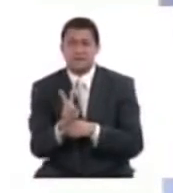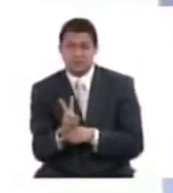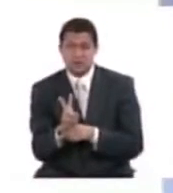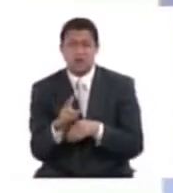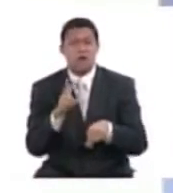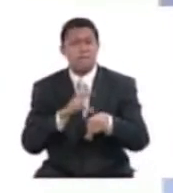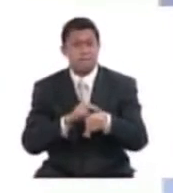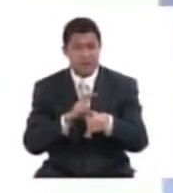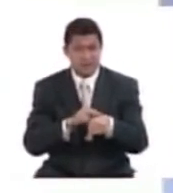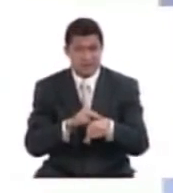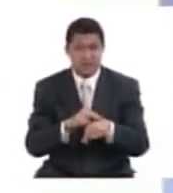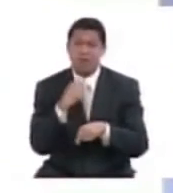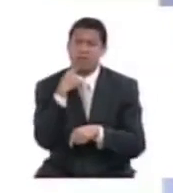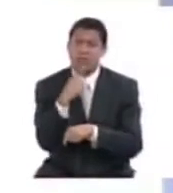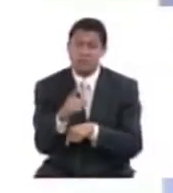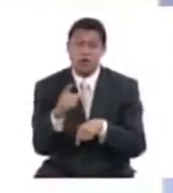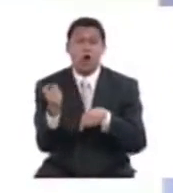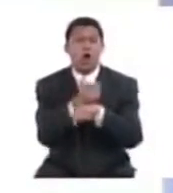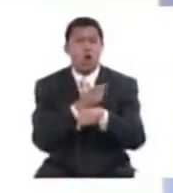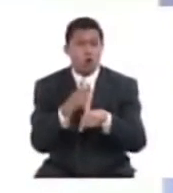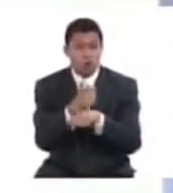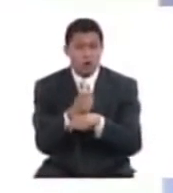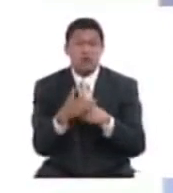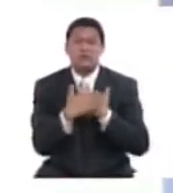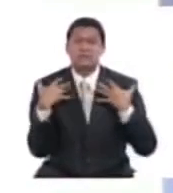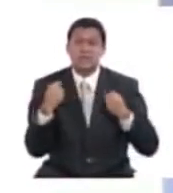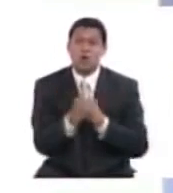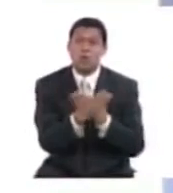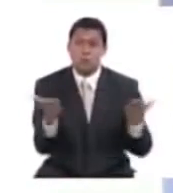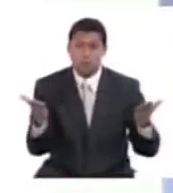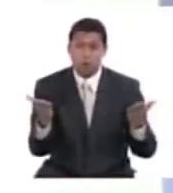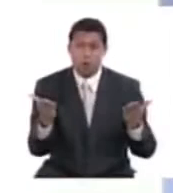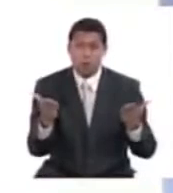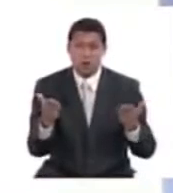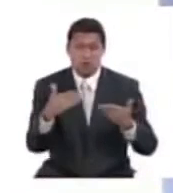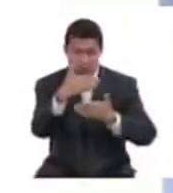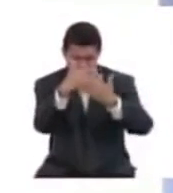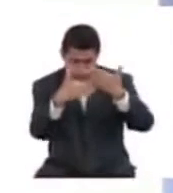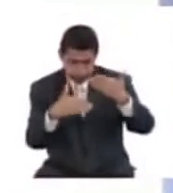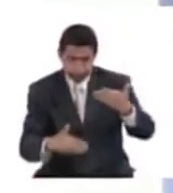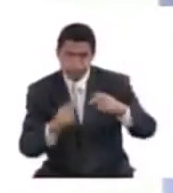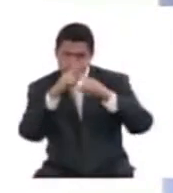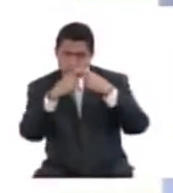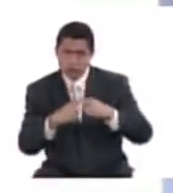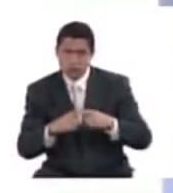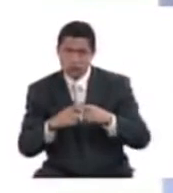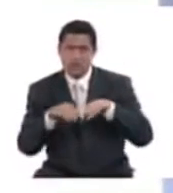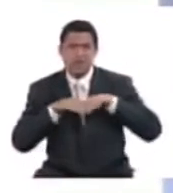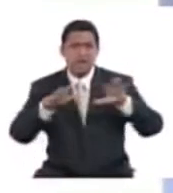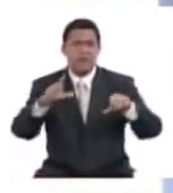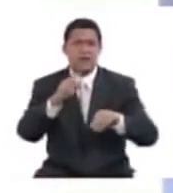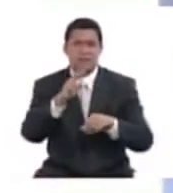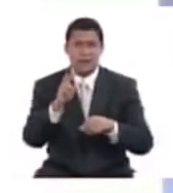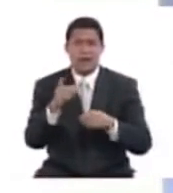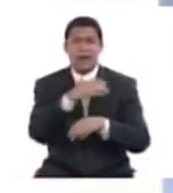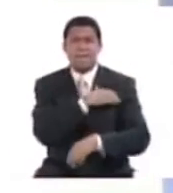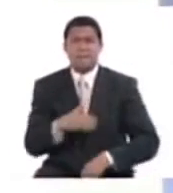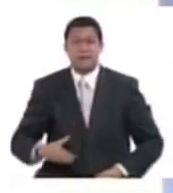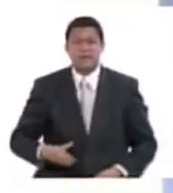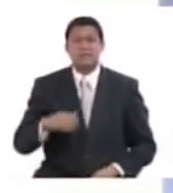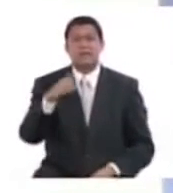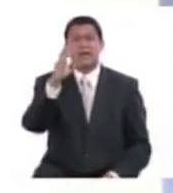de Medicina exigió a las autoridades de salud publicar las cifras epidemiológicas de nuestro país. Su presidente,